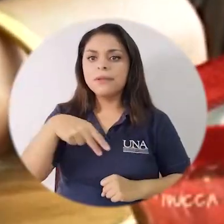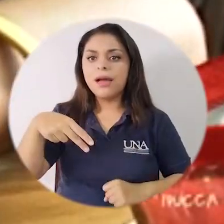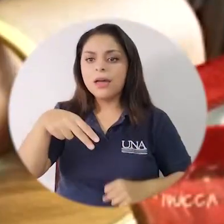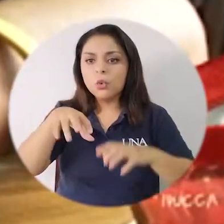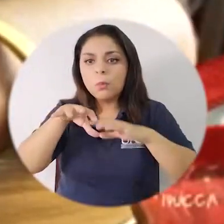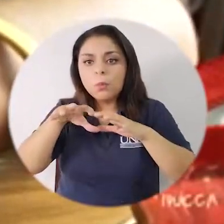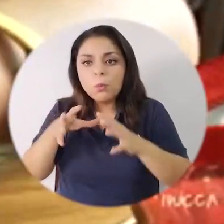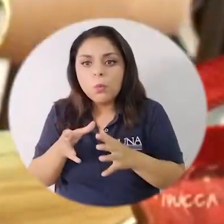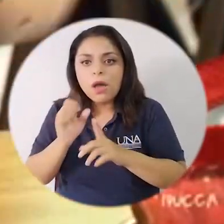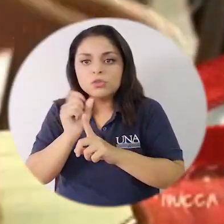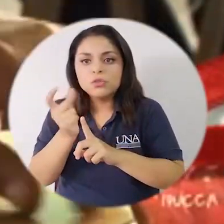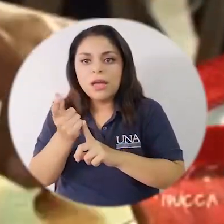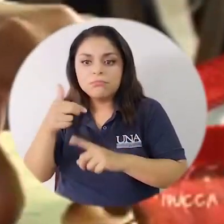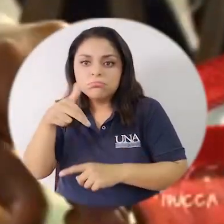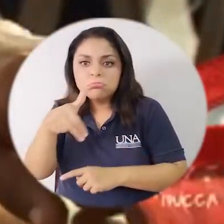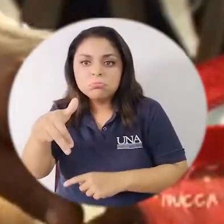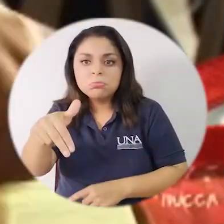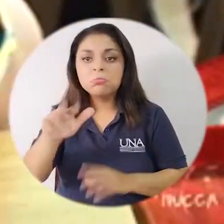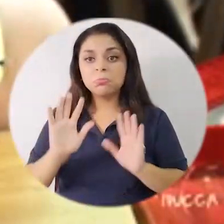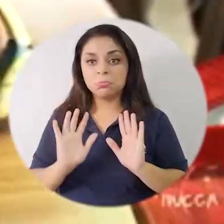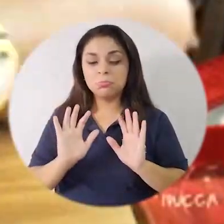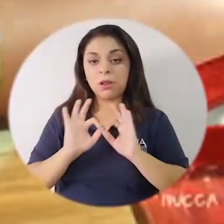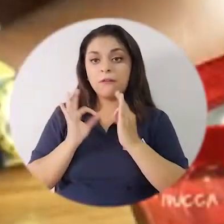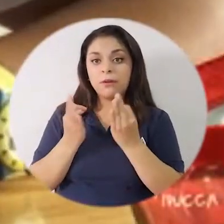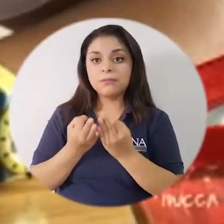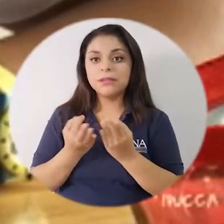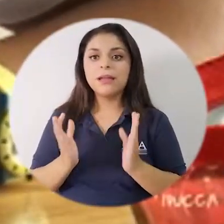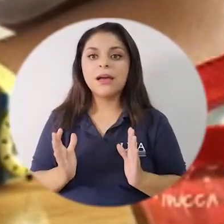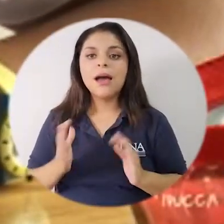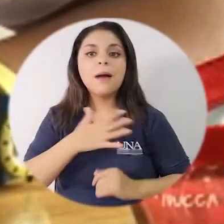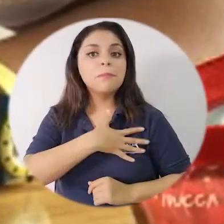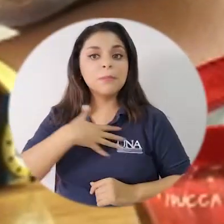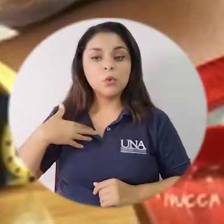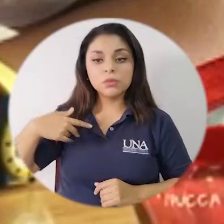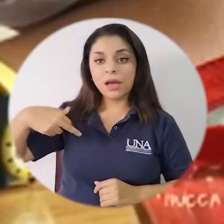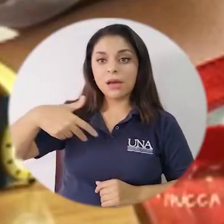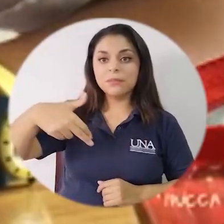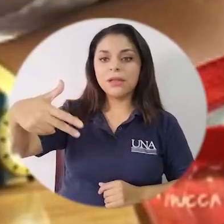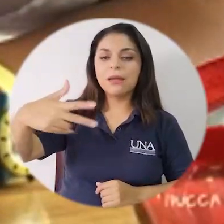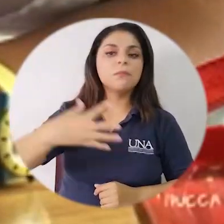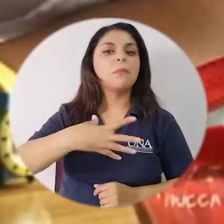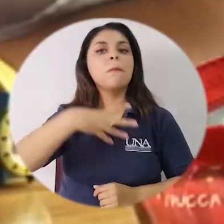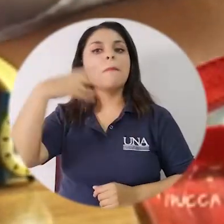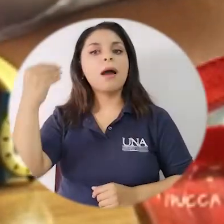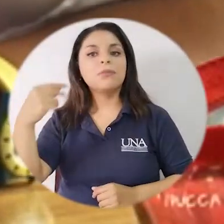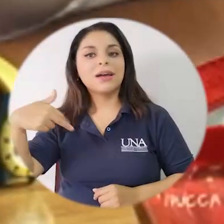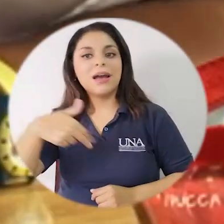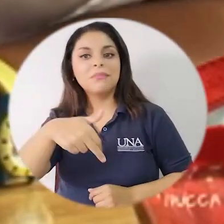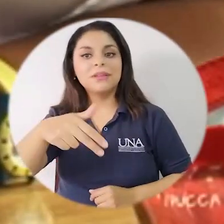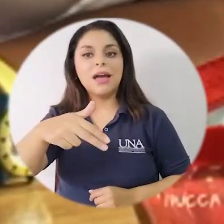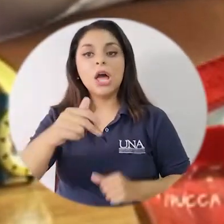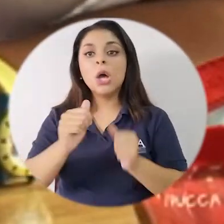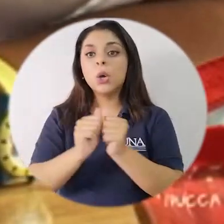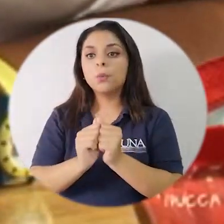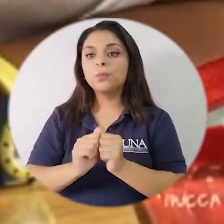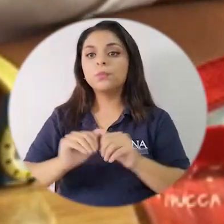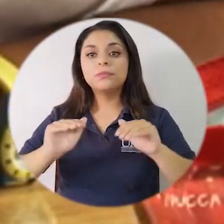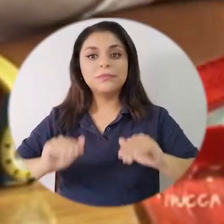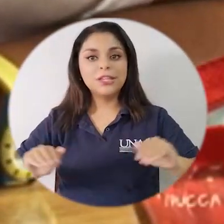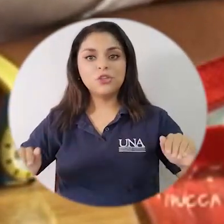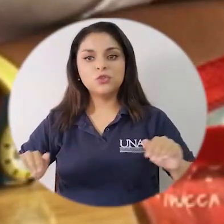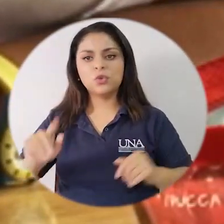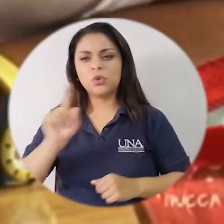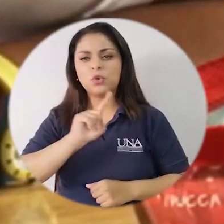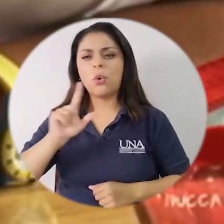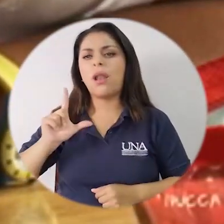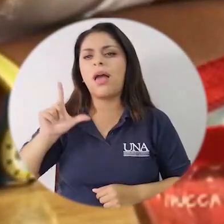burbujas sociales, que son la familia. Entonces, si a mí me gusta caminar, podemos salir a caminar. Si vamos con los